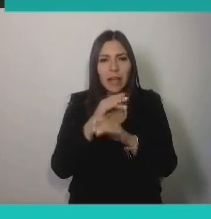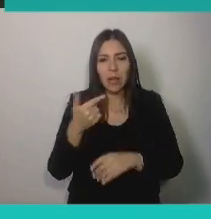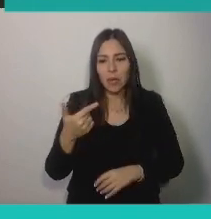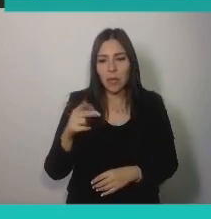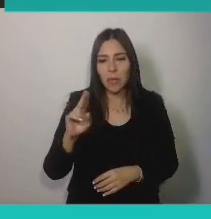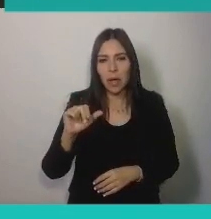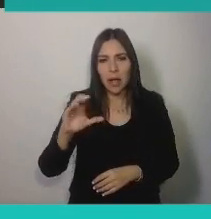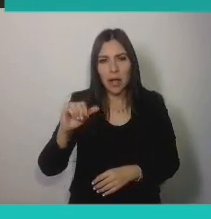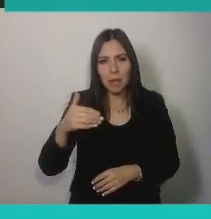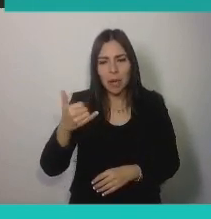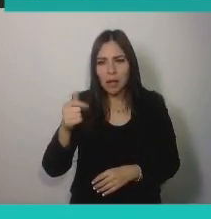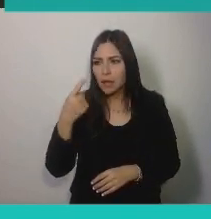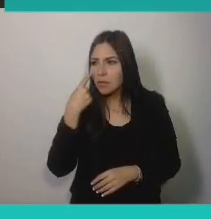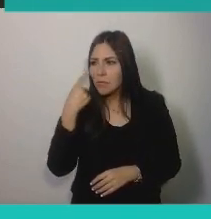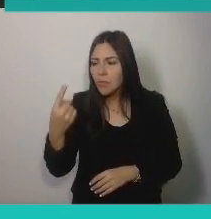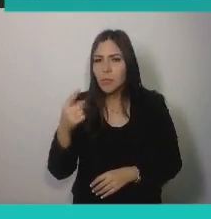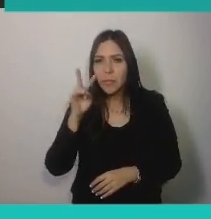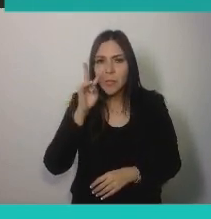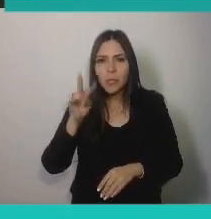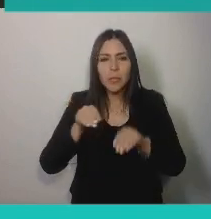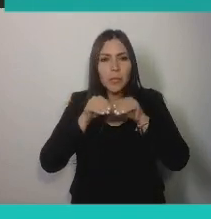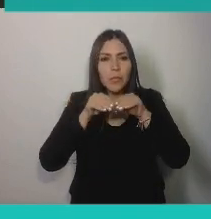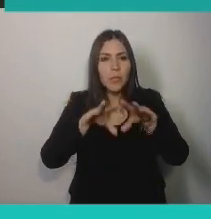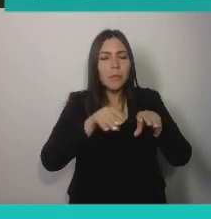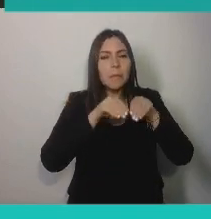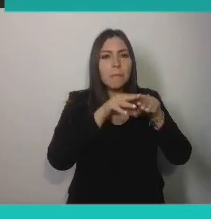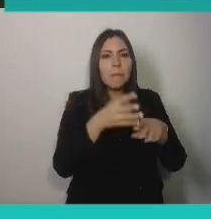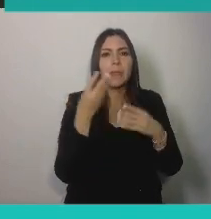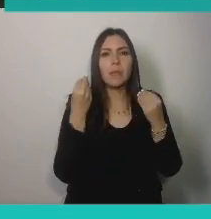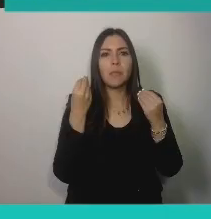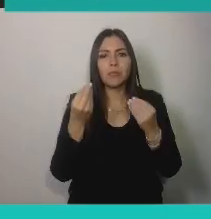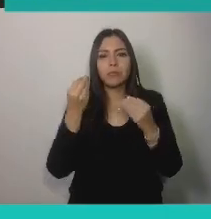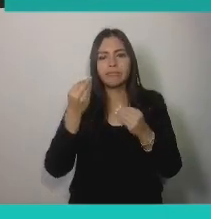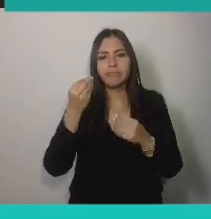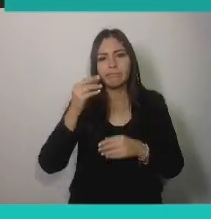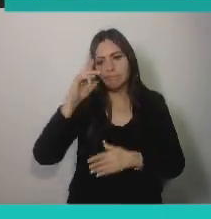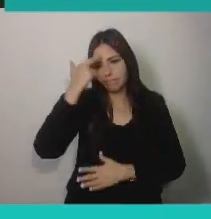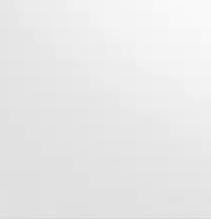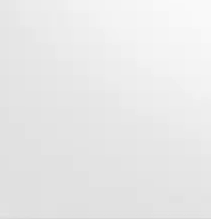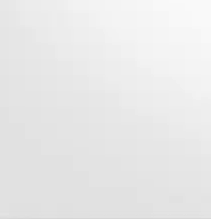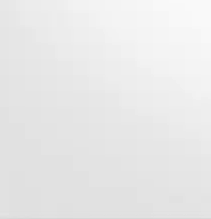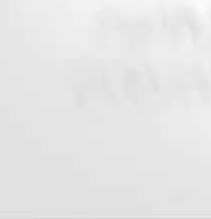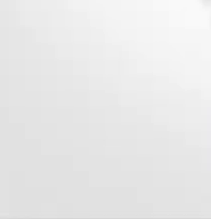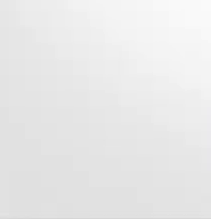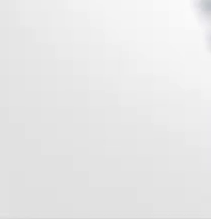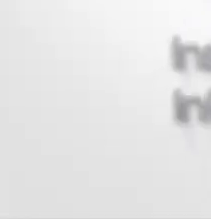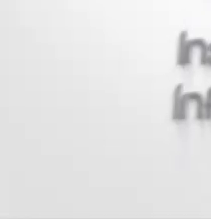de delitos aparentemente cometidos por elementos de esta institución del Estado mexicano.